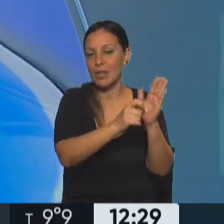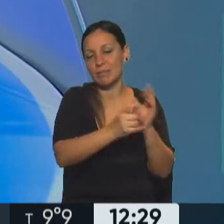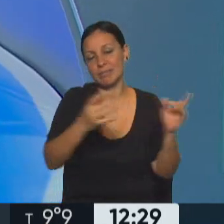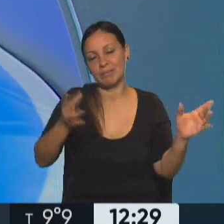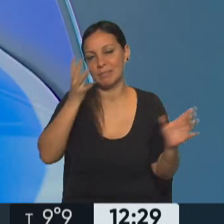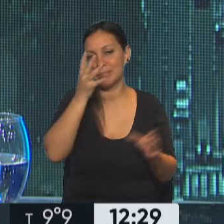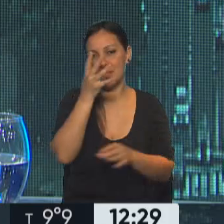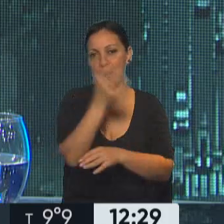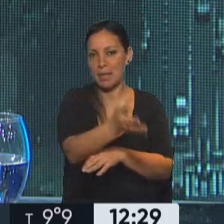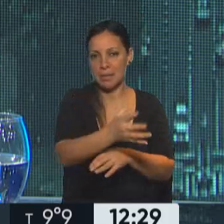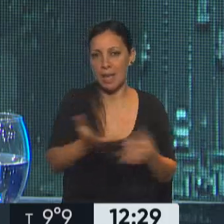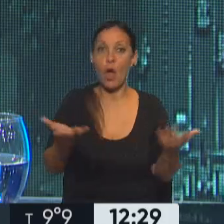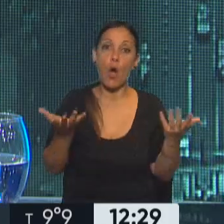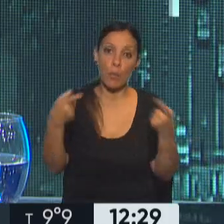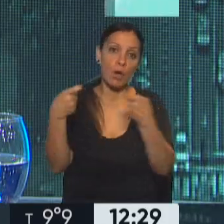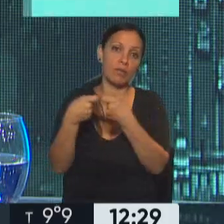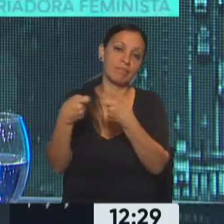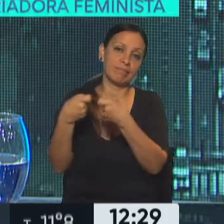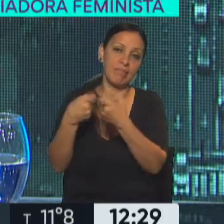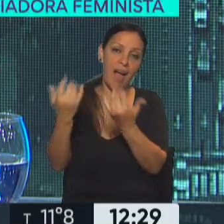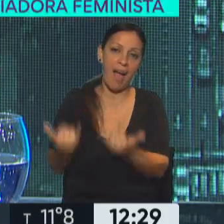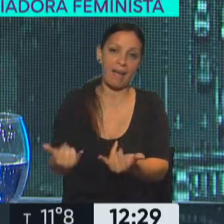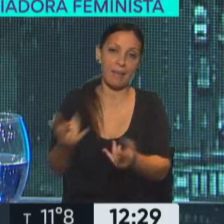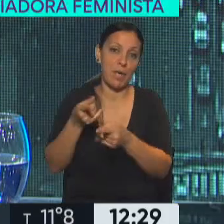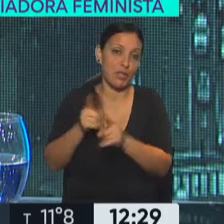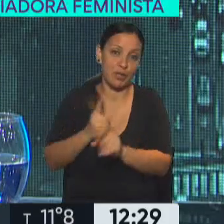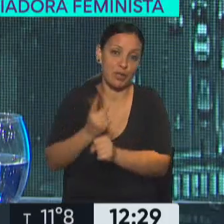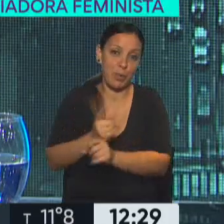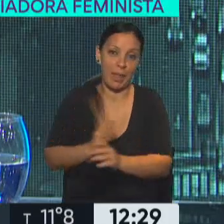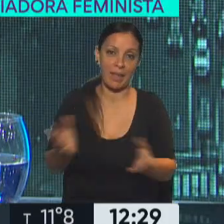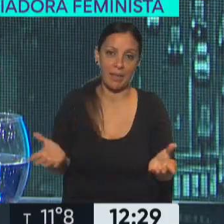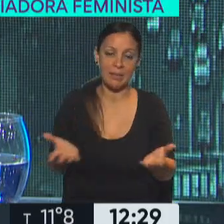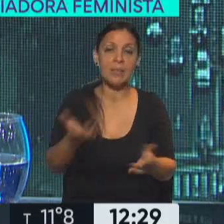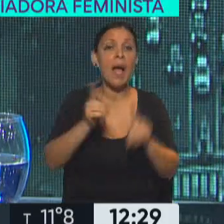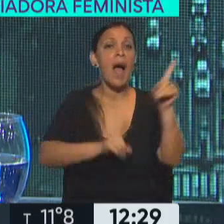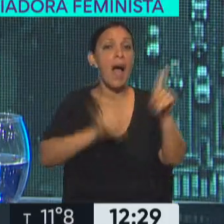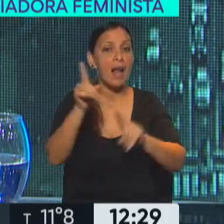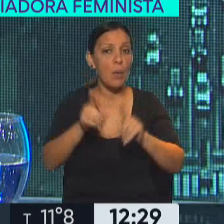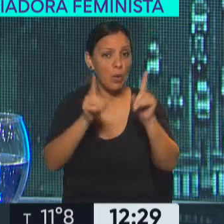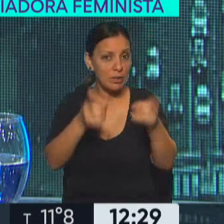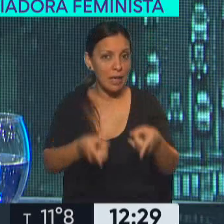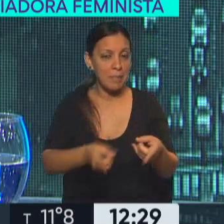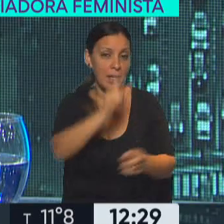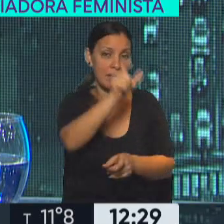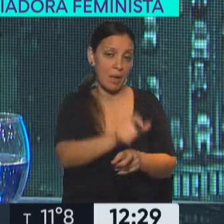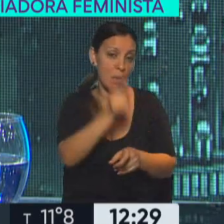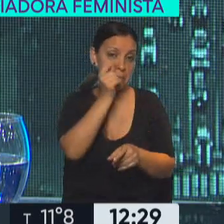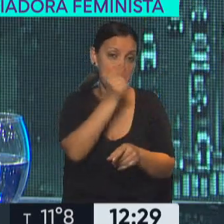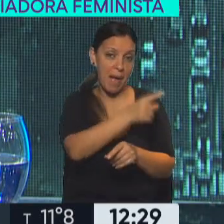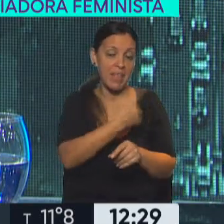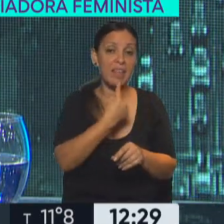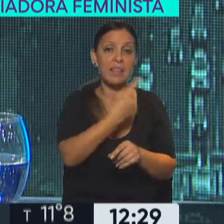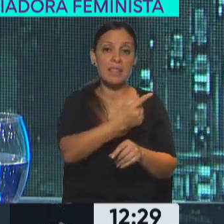Bueno. Insisto, con complicidad. Eso no se puede hacer. Se ha llegado al colmo de que algunos progenitores prefieren